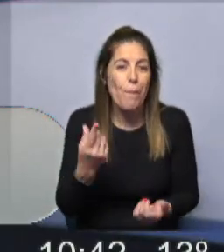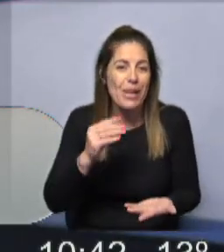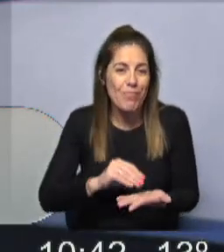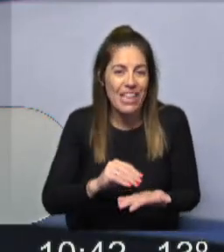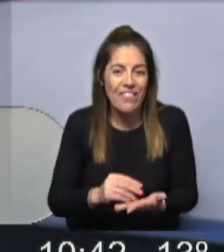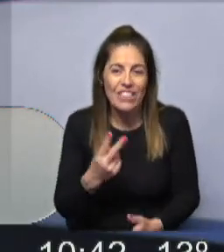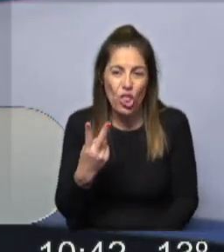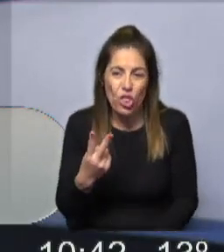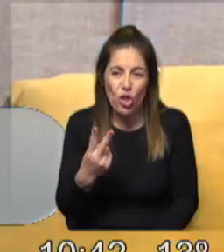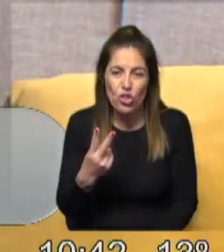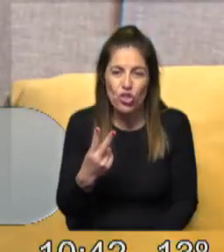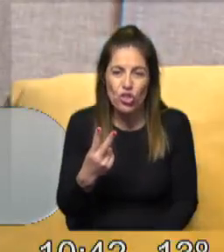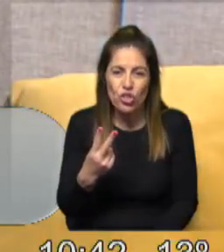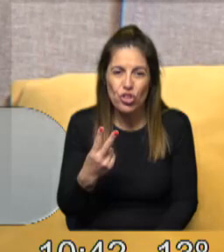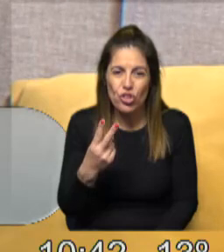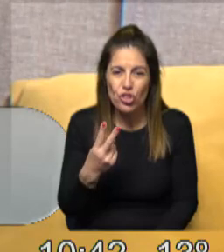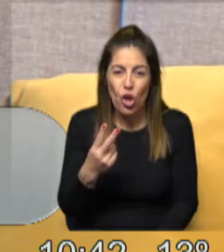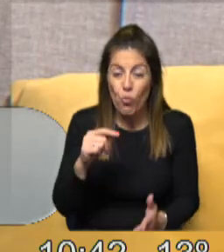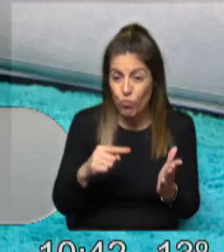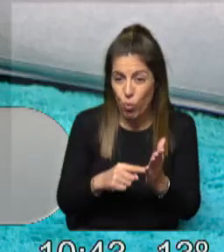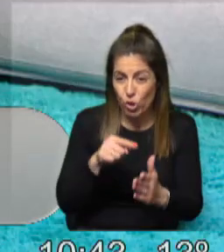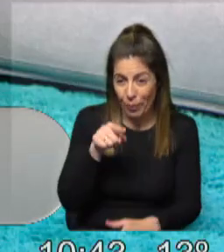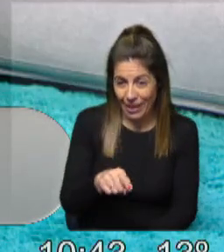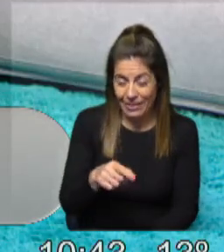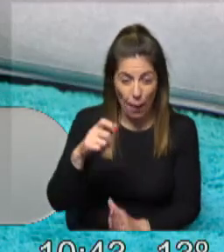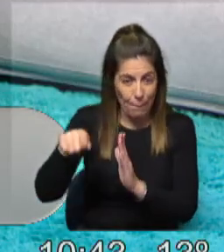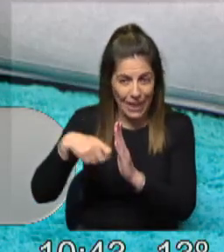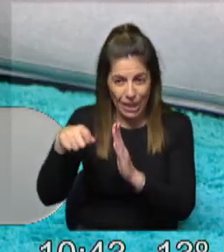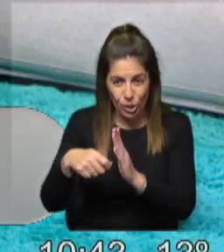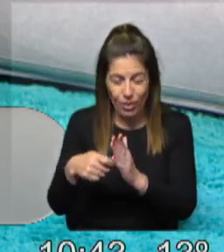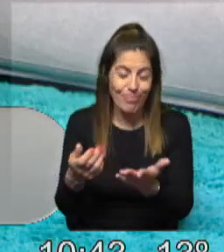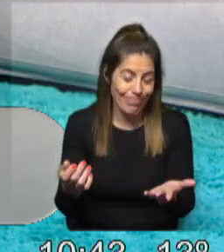solamente dos cuervos para esta película. Sí, es la primera vez que vemos. Pero era medio